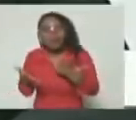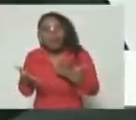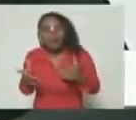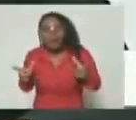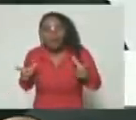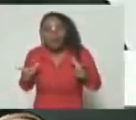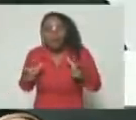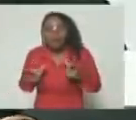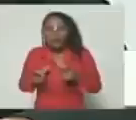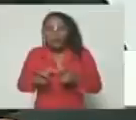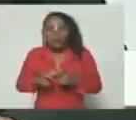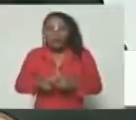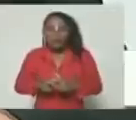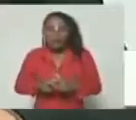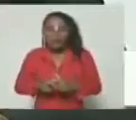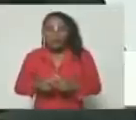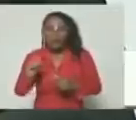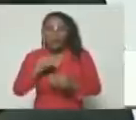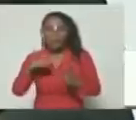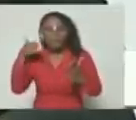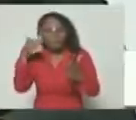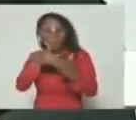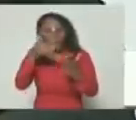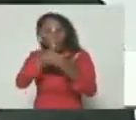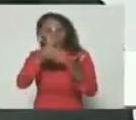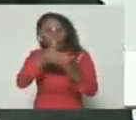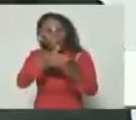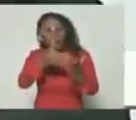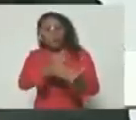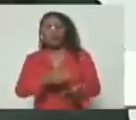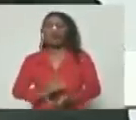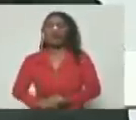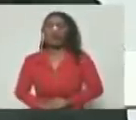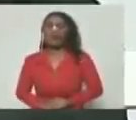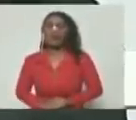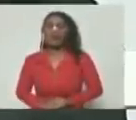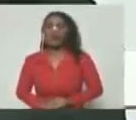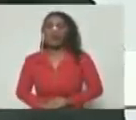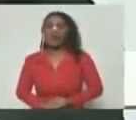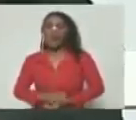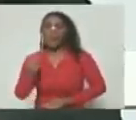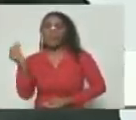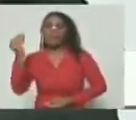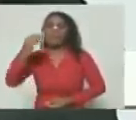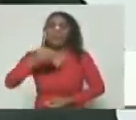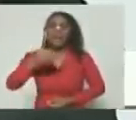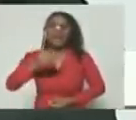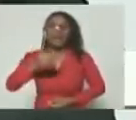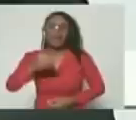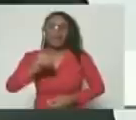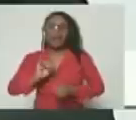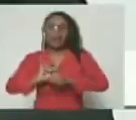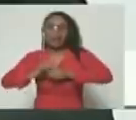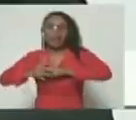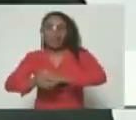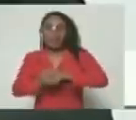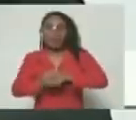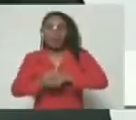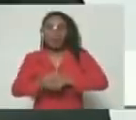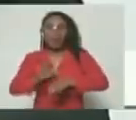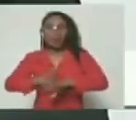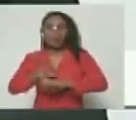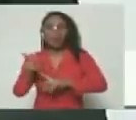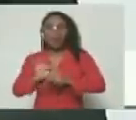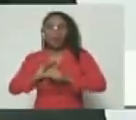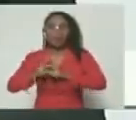reducir o atacar, digamos, más incluso que la pandemia, porque la